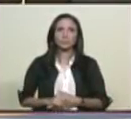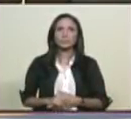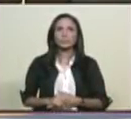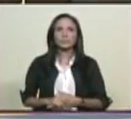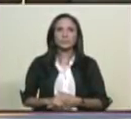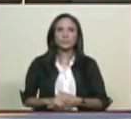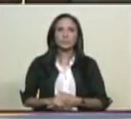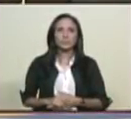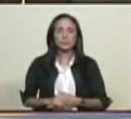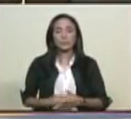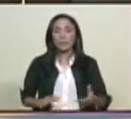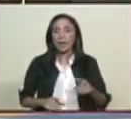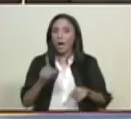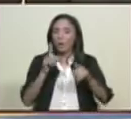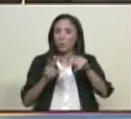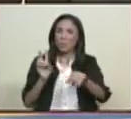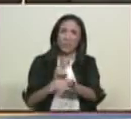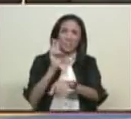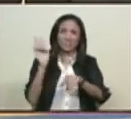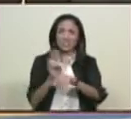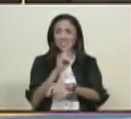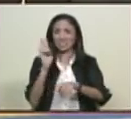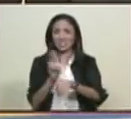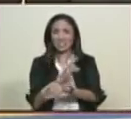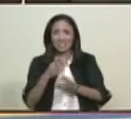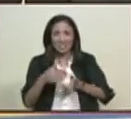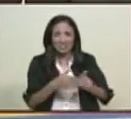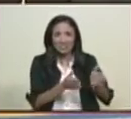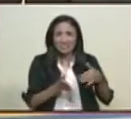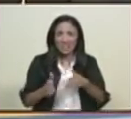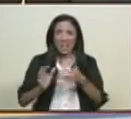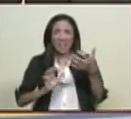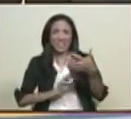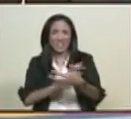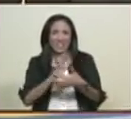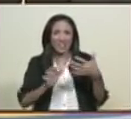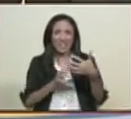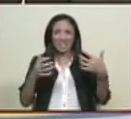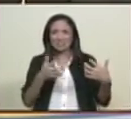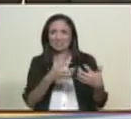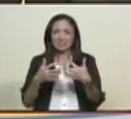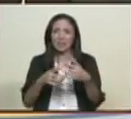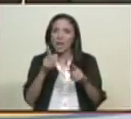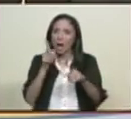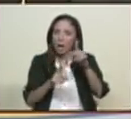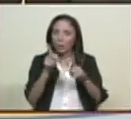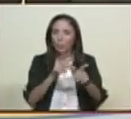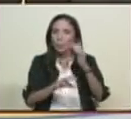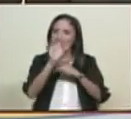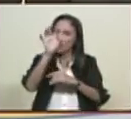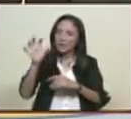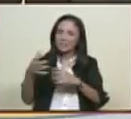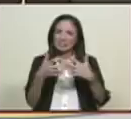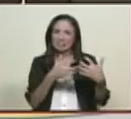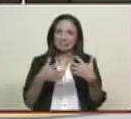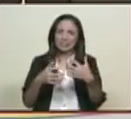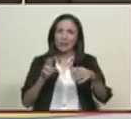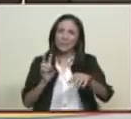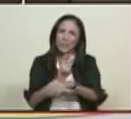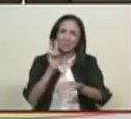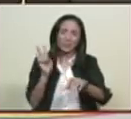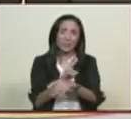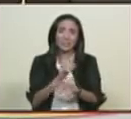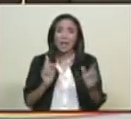No por el camino de la violencia, como es las situaciones de guerra que presentan algunos pueblos, donde la violencia solo tiene